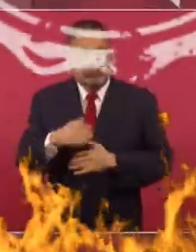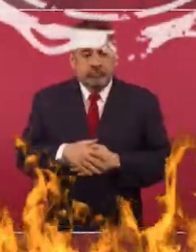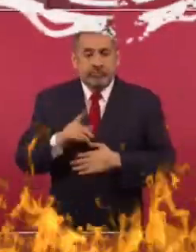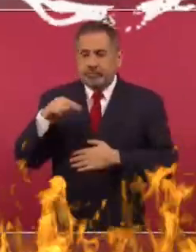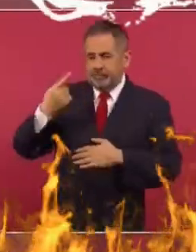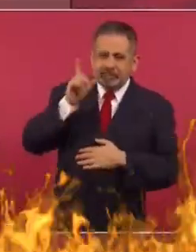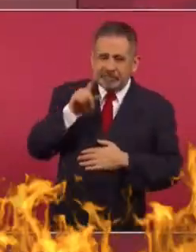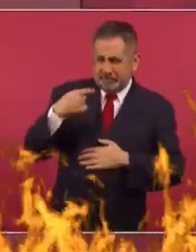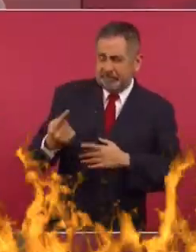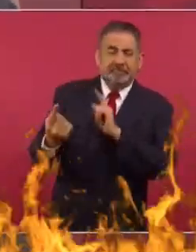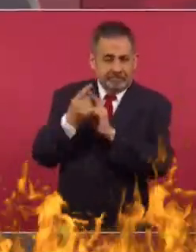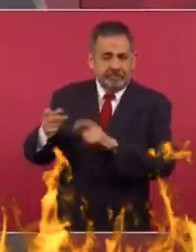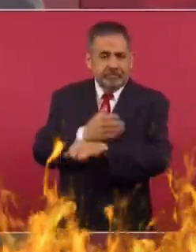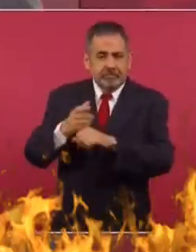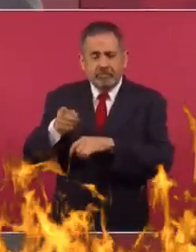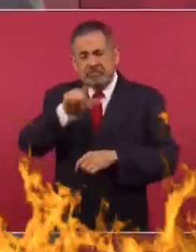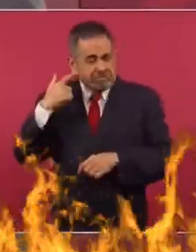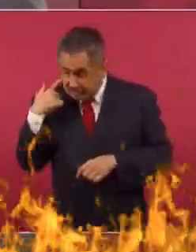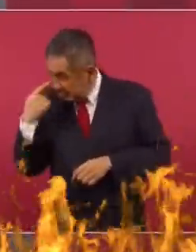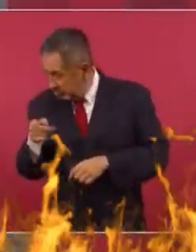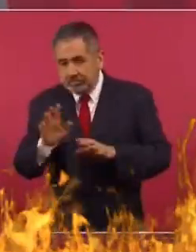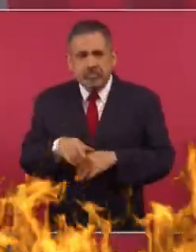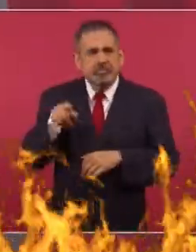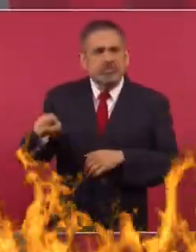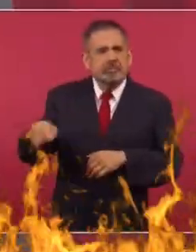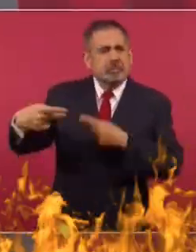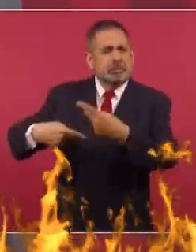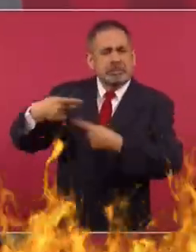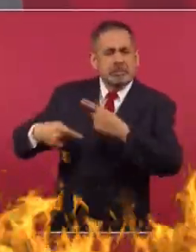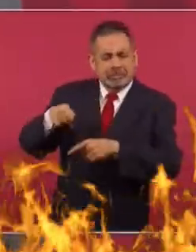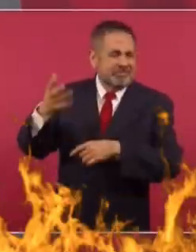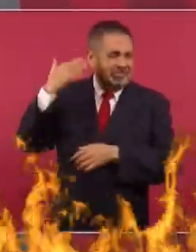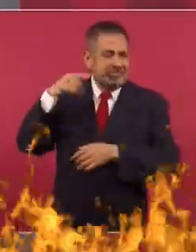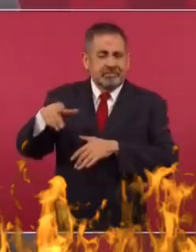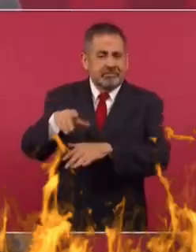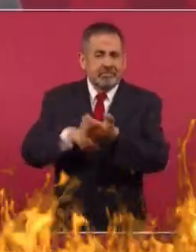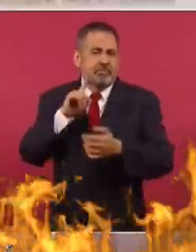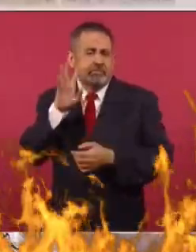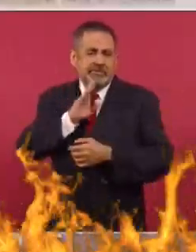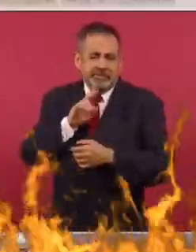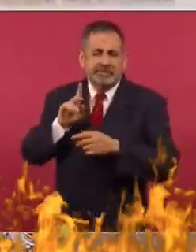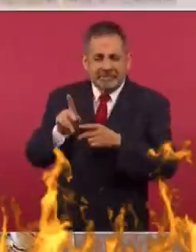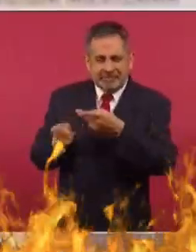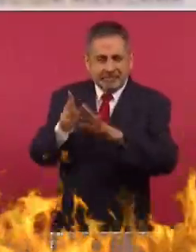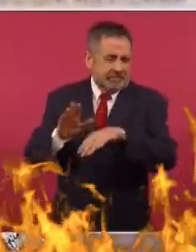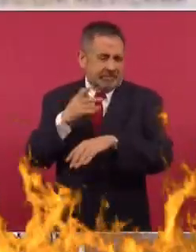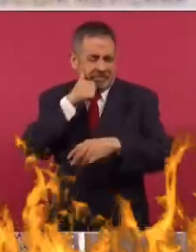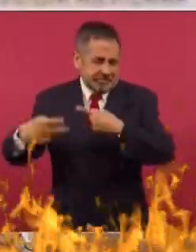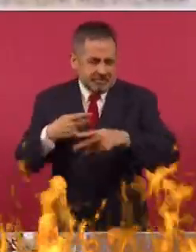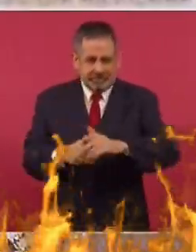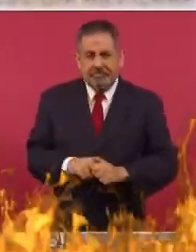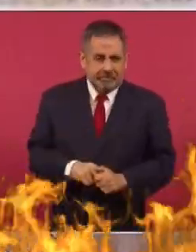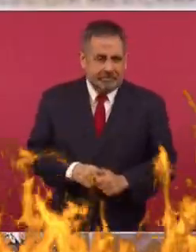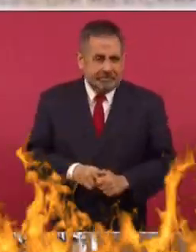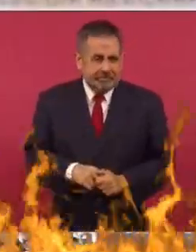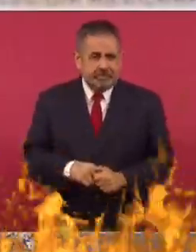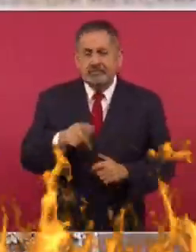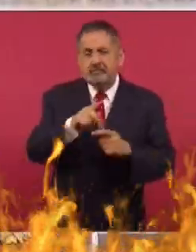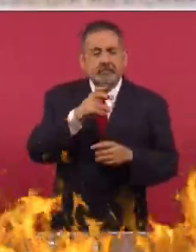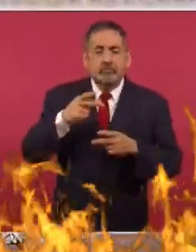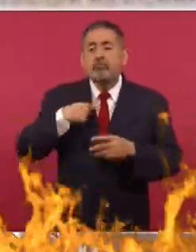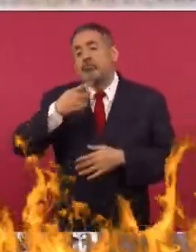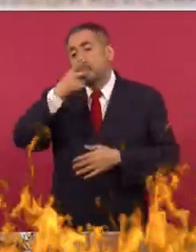Al otro día vino una compañera, que después me enteré, que me hizo unas preguntas sobre feminismo, porque han